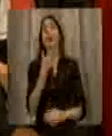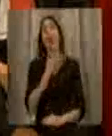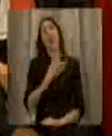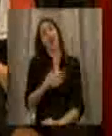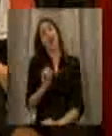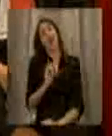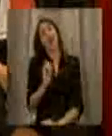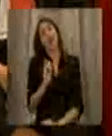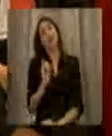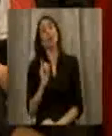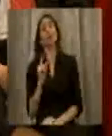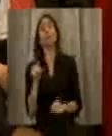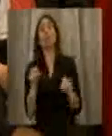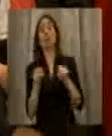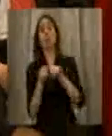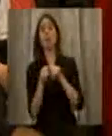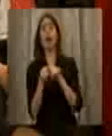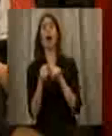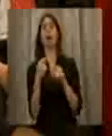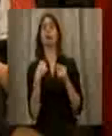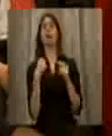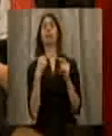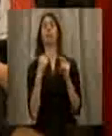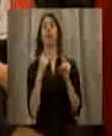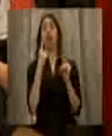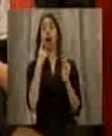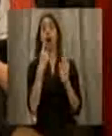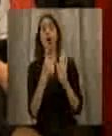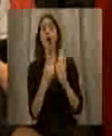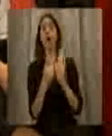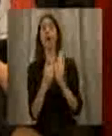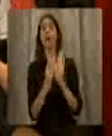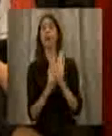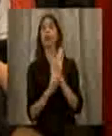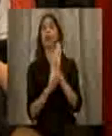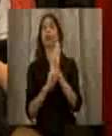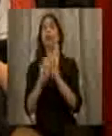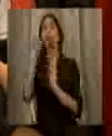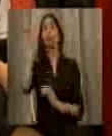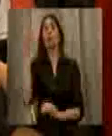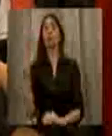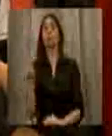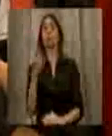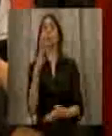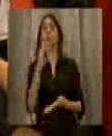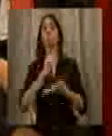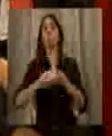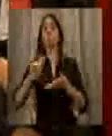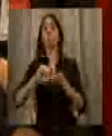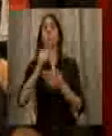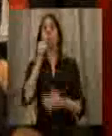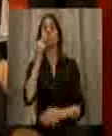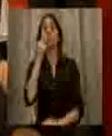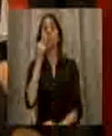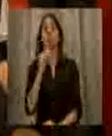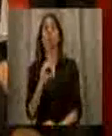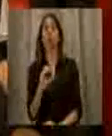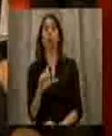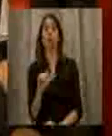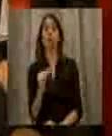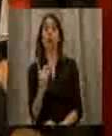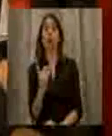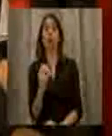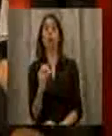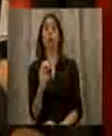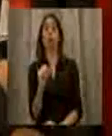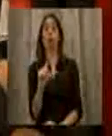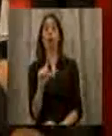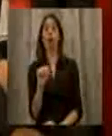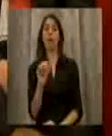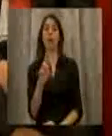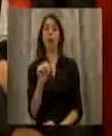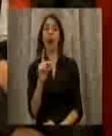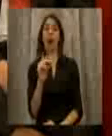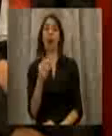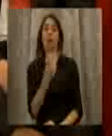gusta, representarlo especialmente en el subsecretario Claudio Alvarado, que es una persona